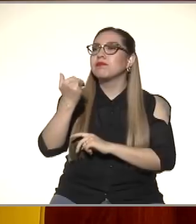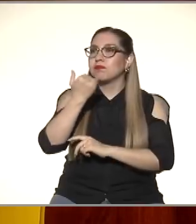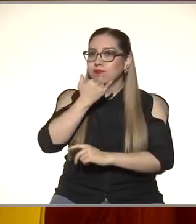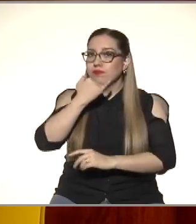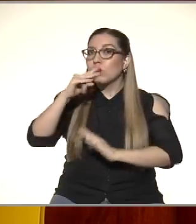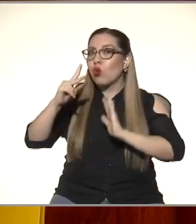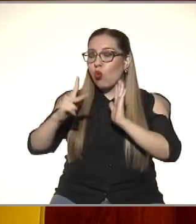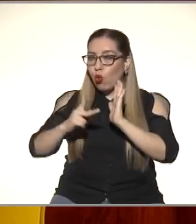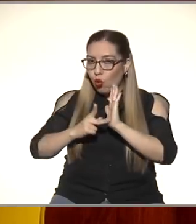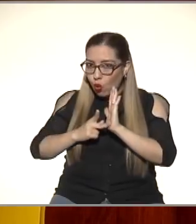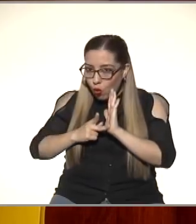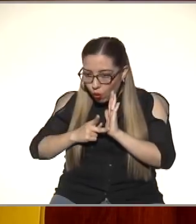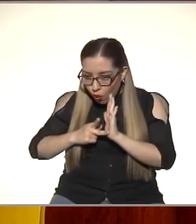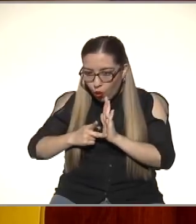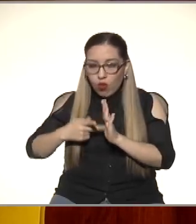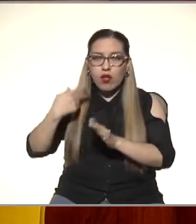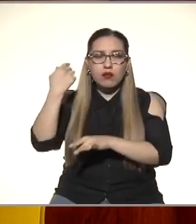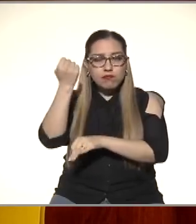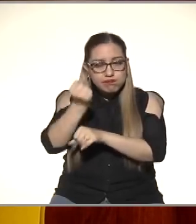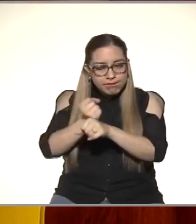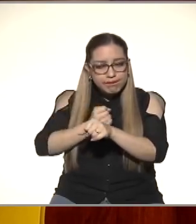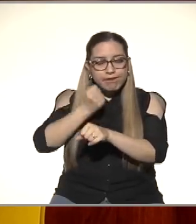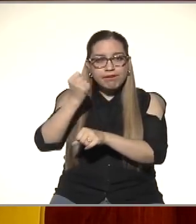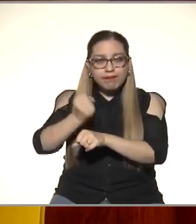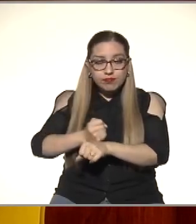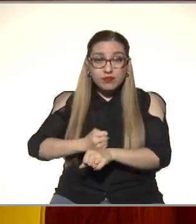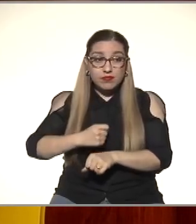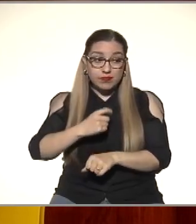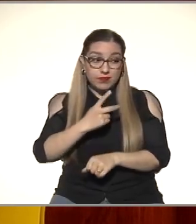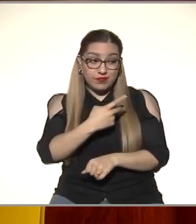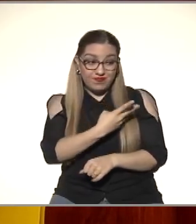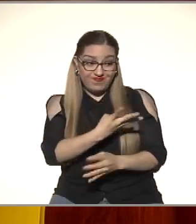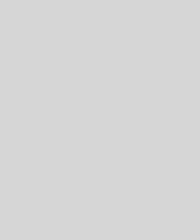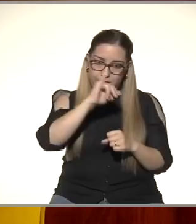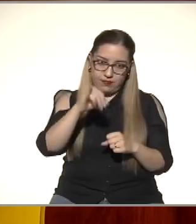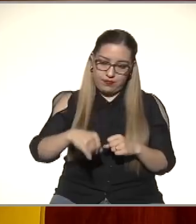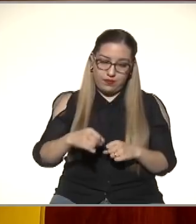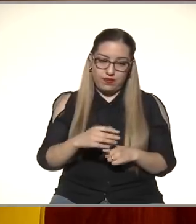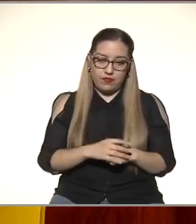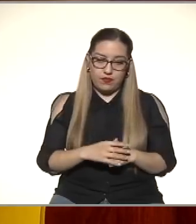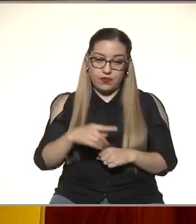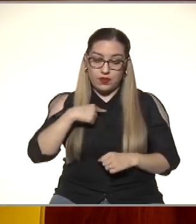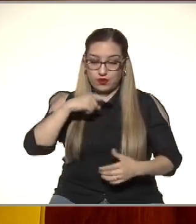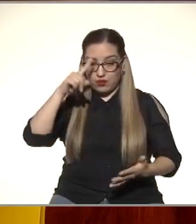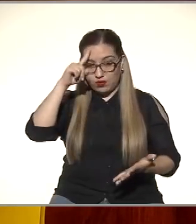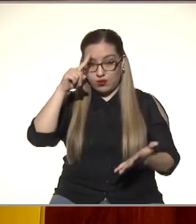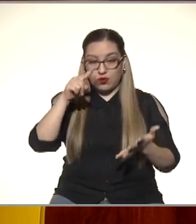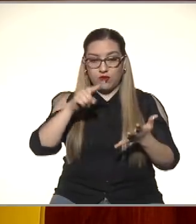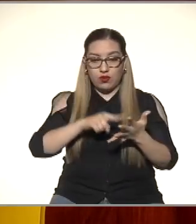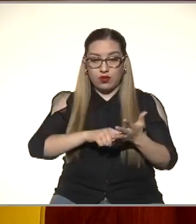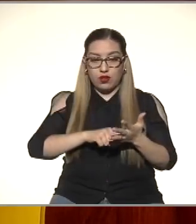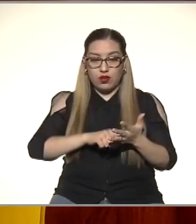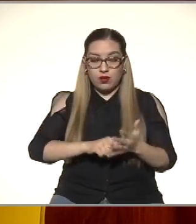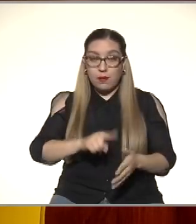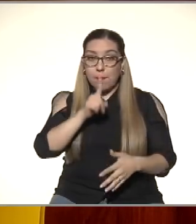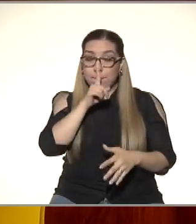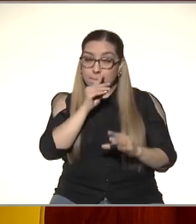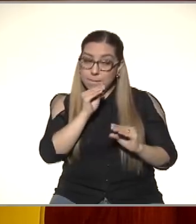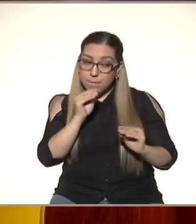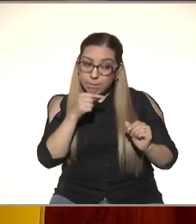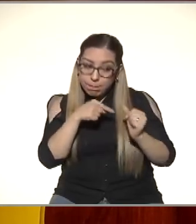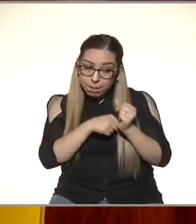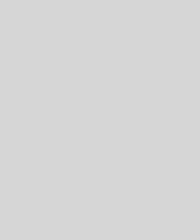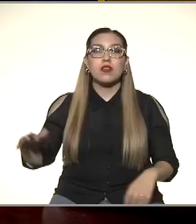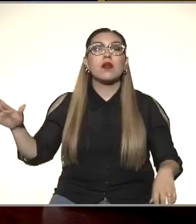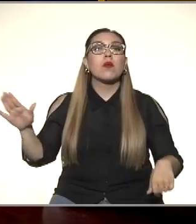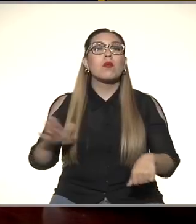el haberles informado a los hijos de pronto puede ser más un estorbo que una ayuda. Que los secretos familiares lastiman, hacen daño y además